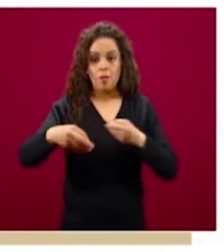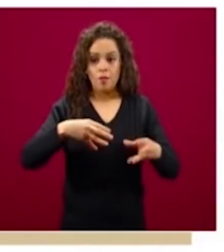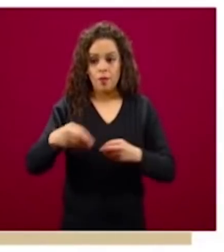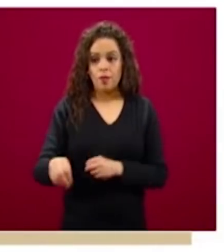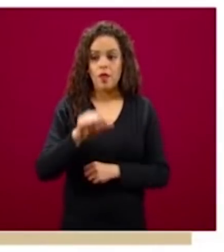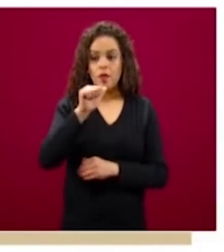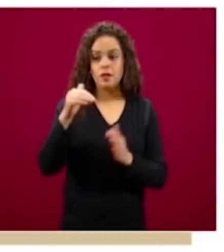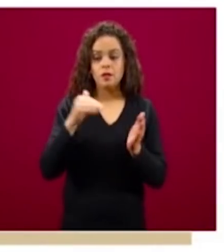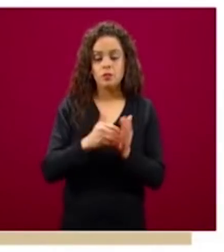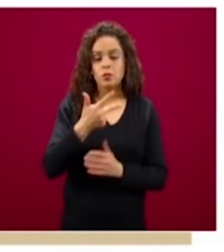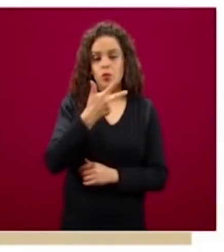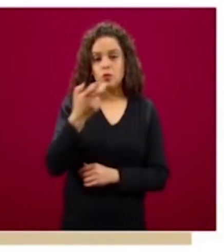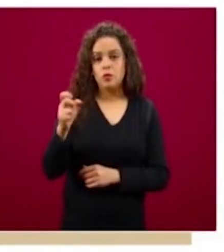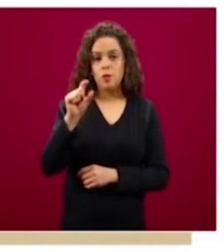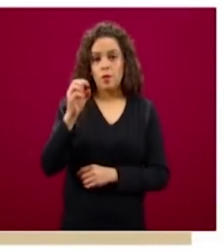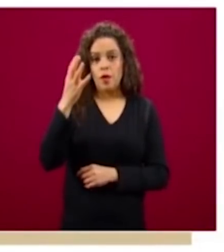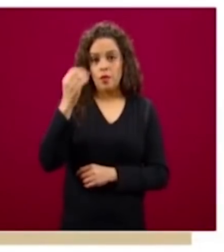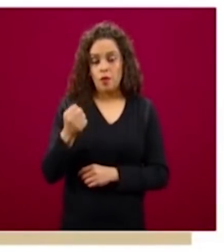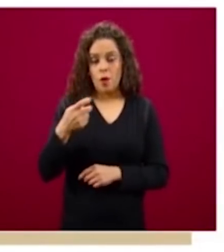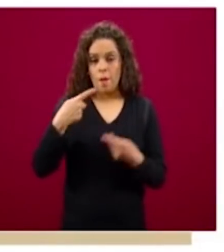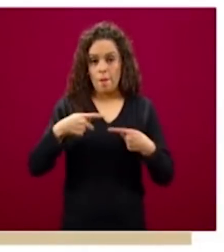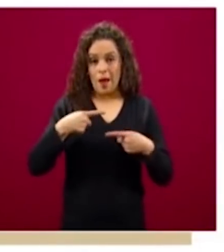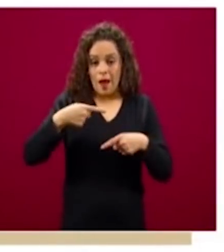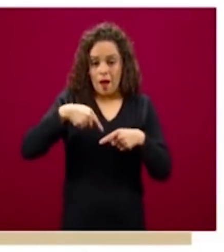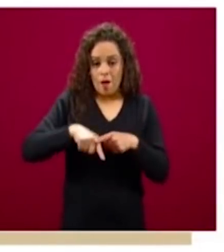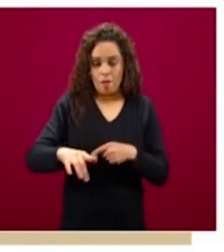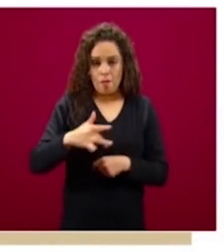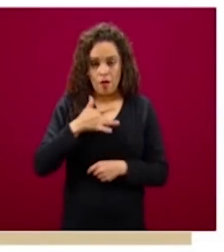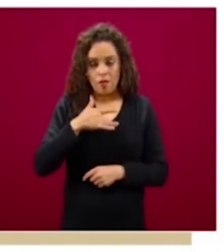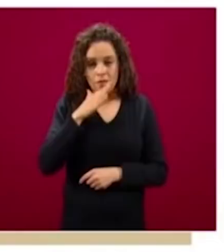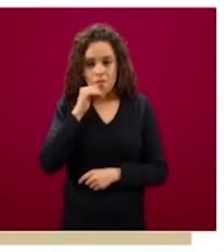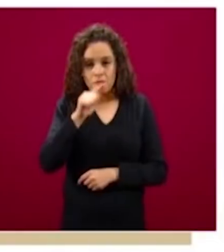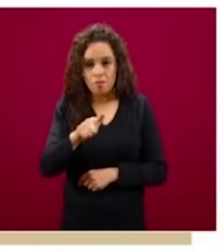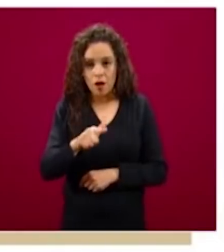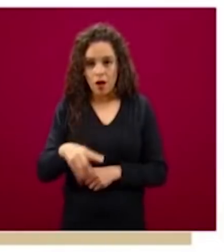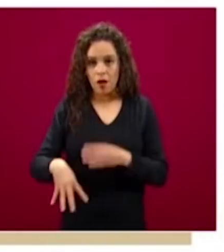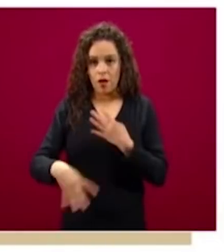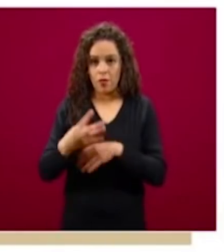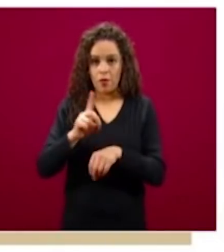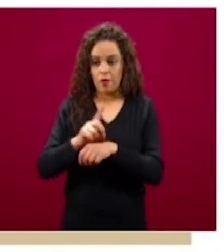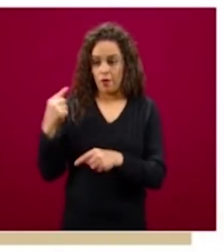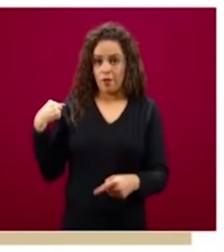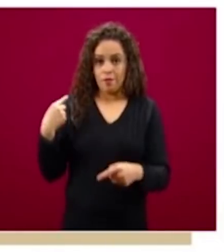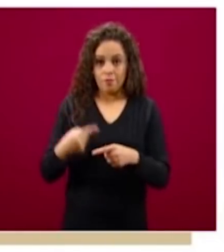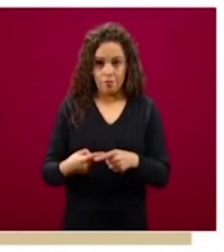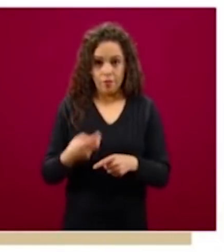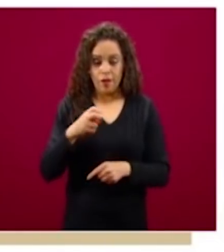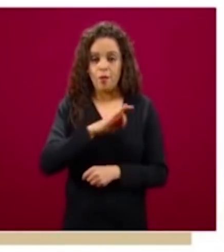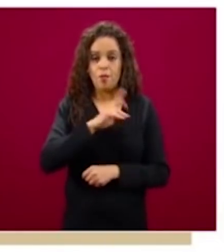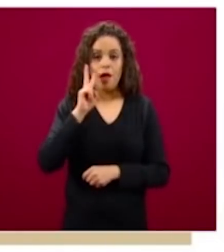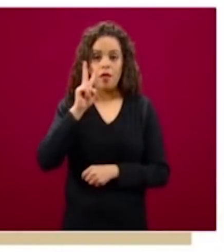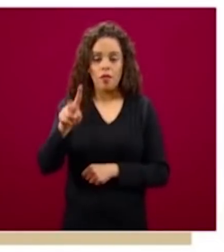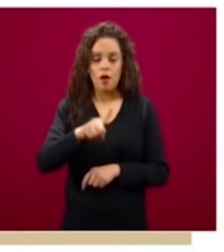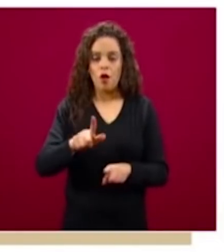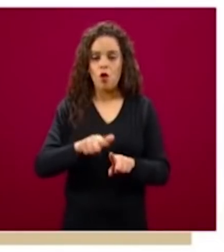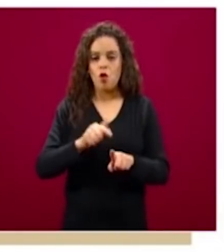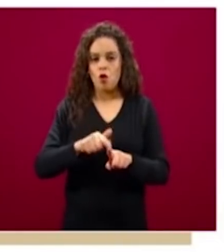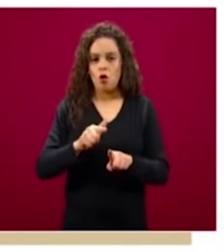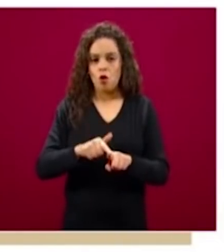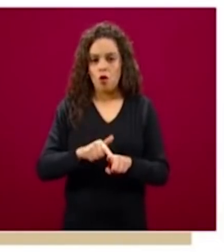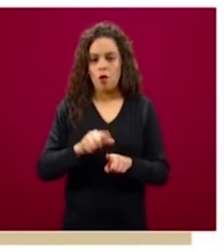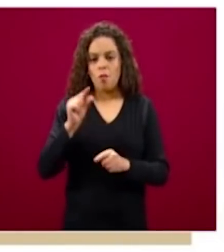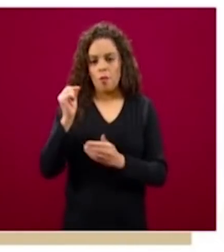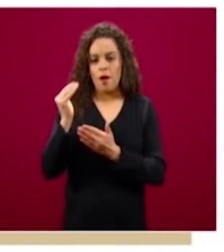16,829 personas que iniciaron con síntomas en los últimos 14 días. Aquí vemos ya el mapa con una escala de colores